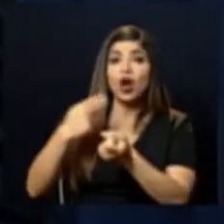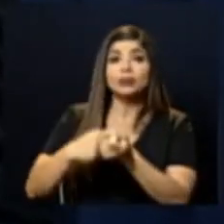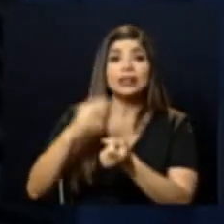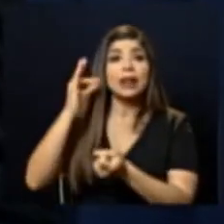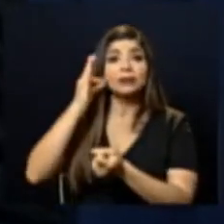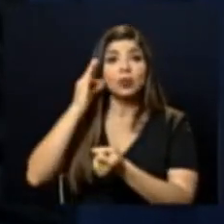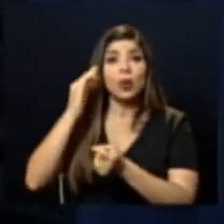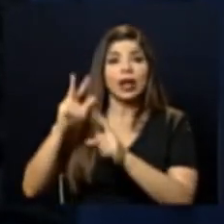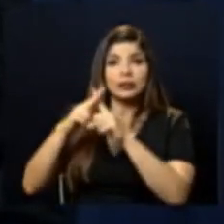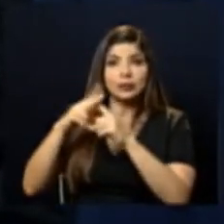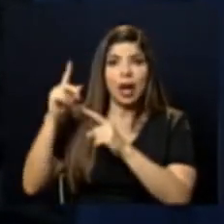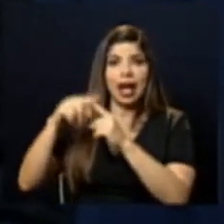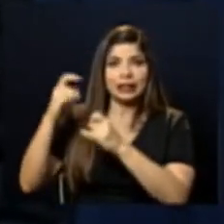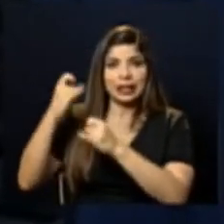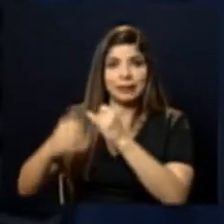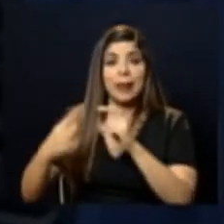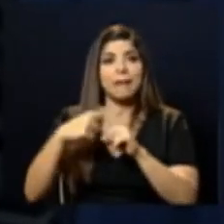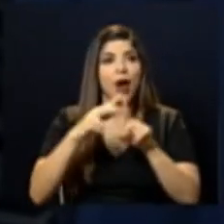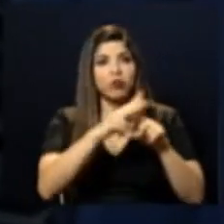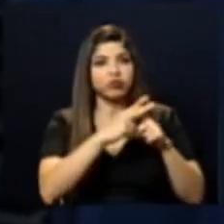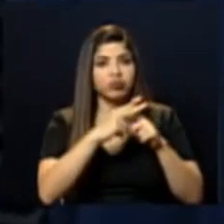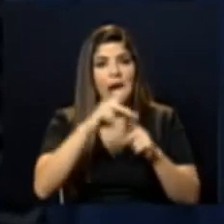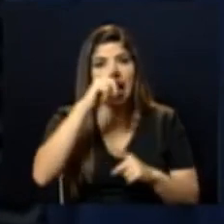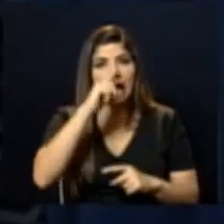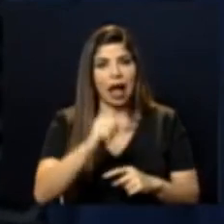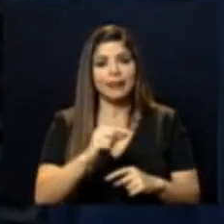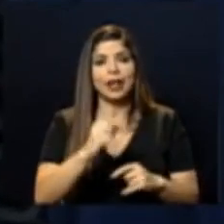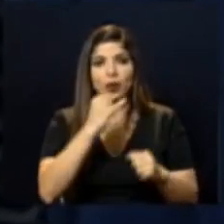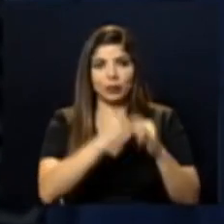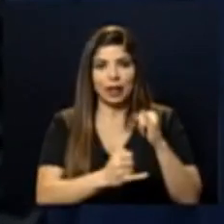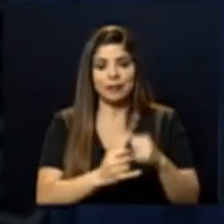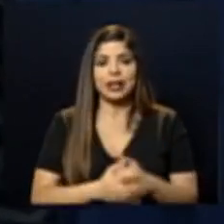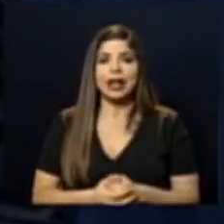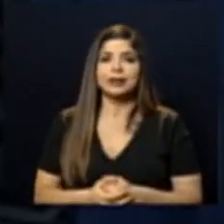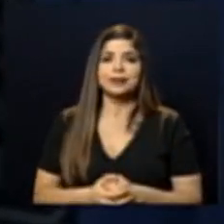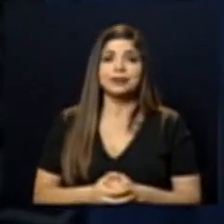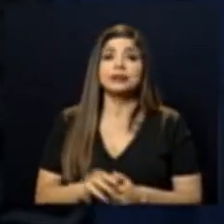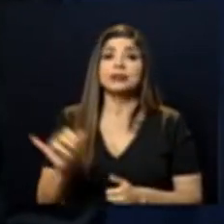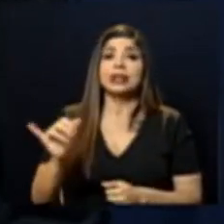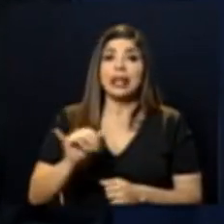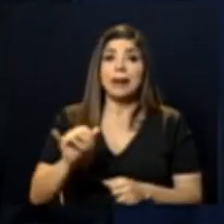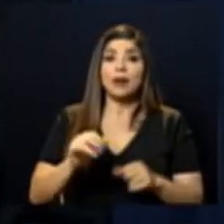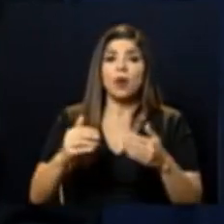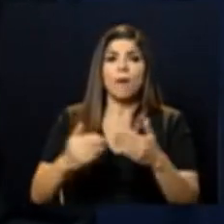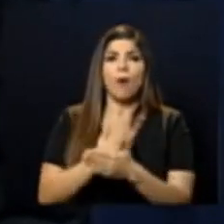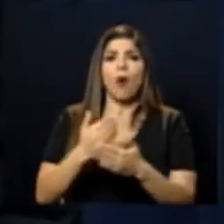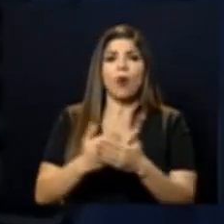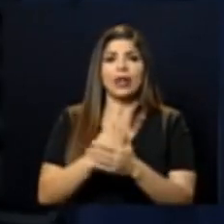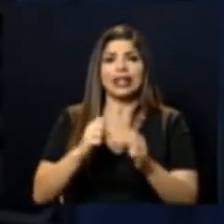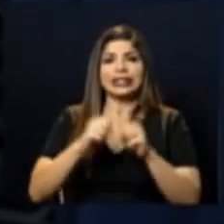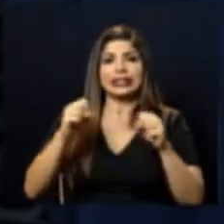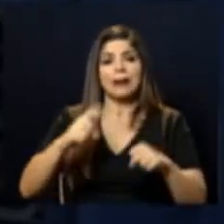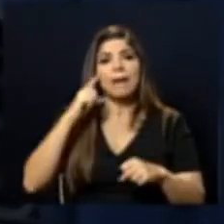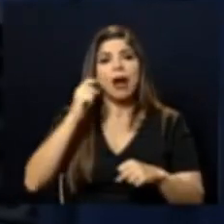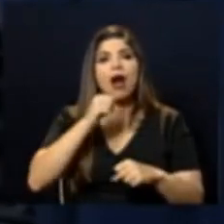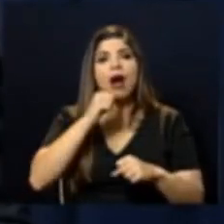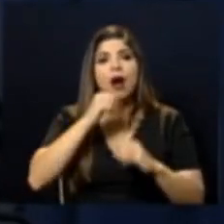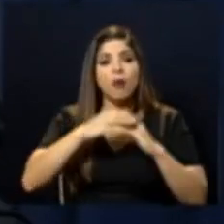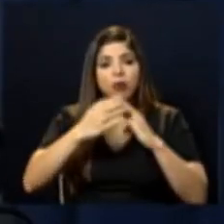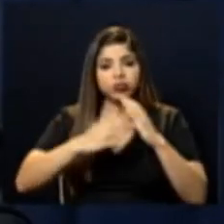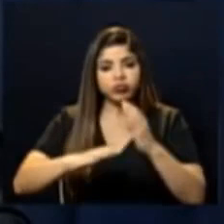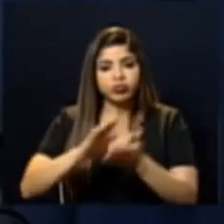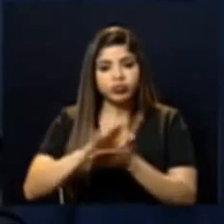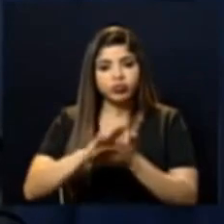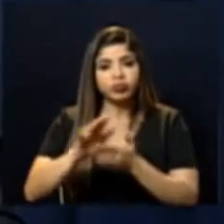Mujeres y en el Calderón Guardia. También sistemas modernos de alcantarillado sanitario